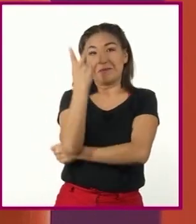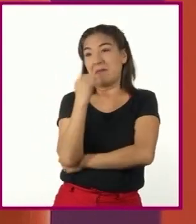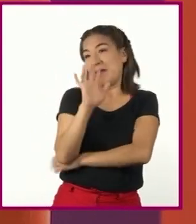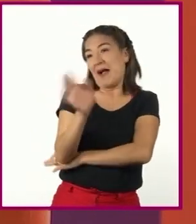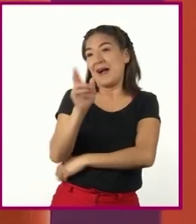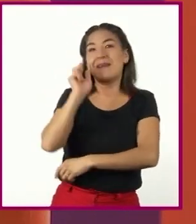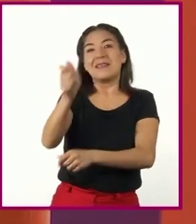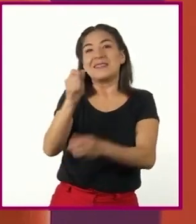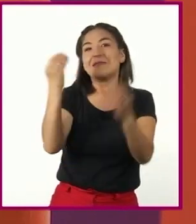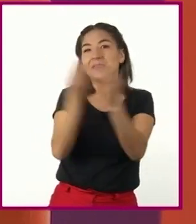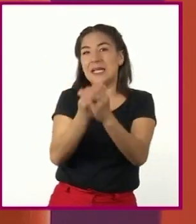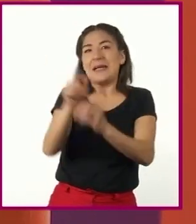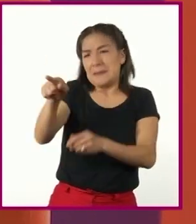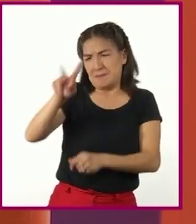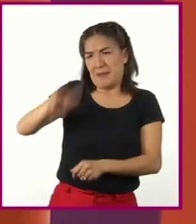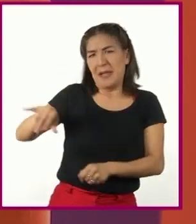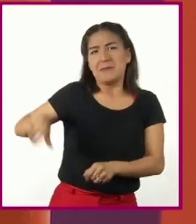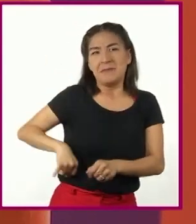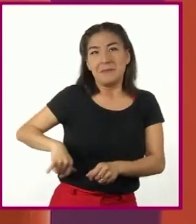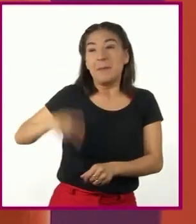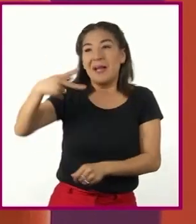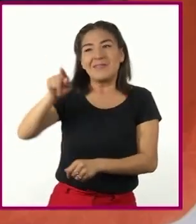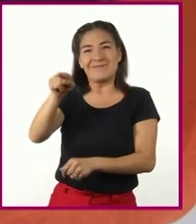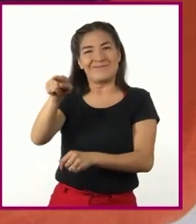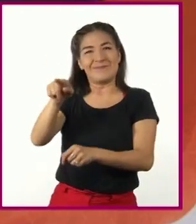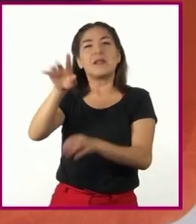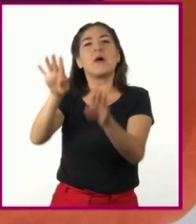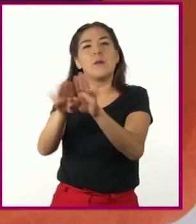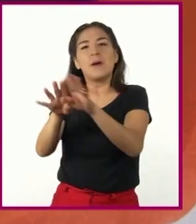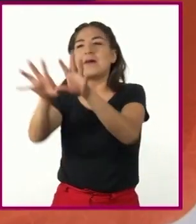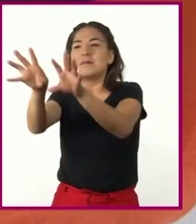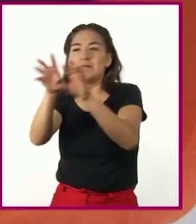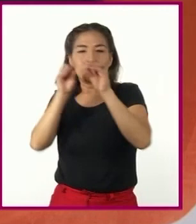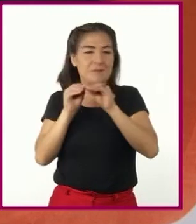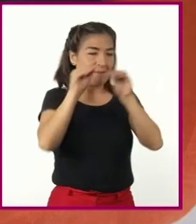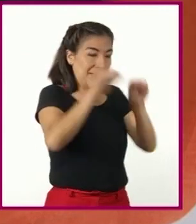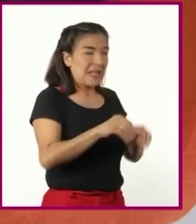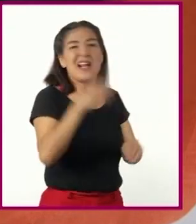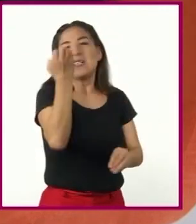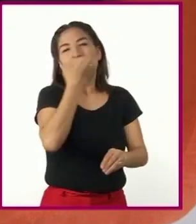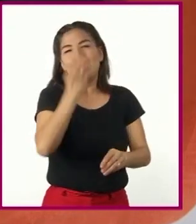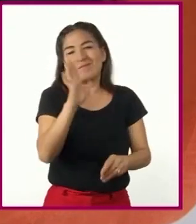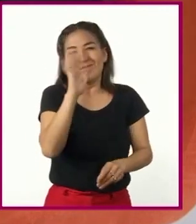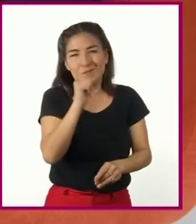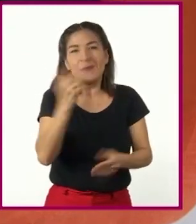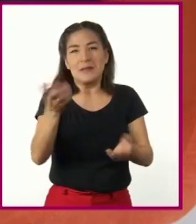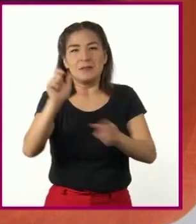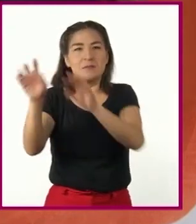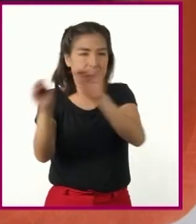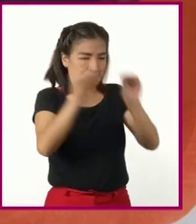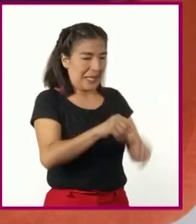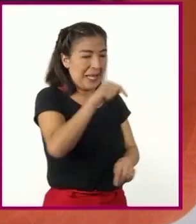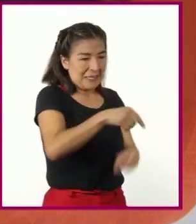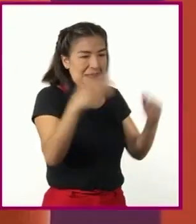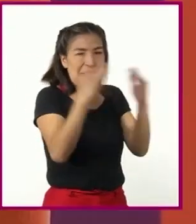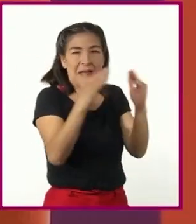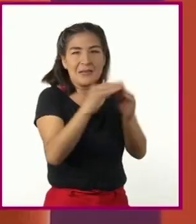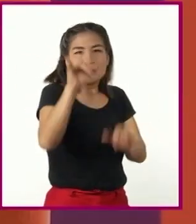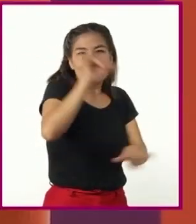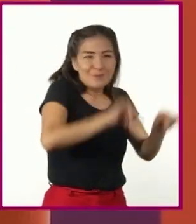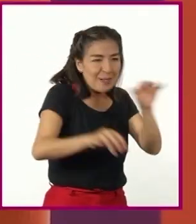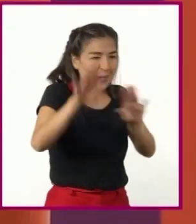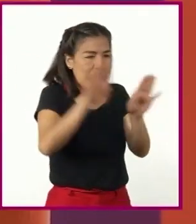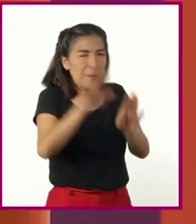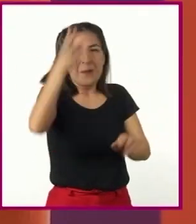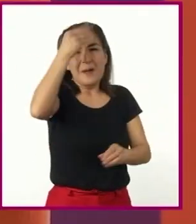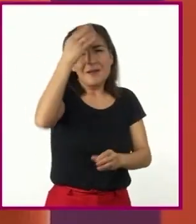interesante, pero hay que llevarla al aula o a la escuela, a la sala de tu casa, ¿no? Y que además yo he visto que no son o